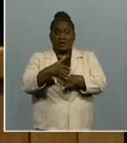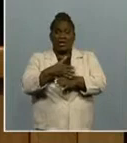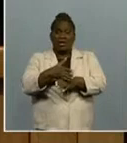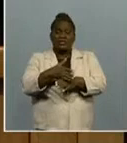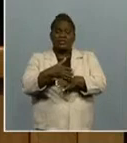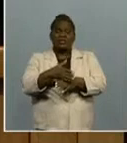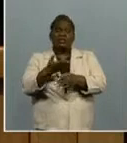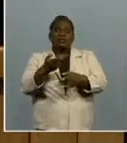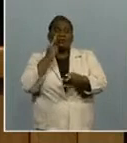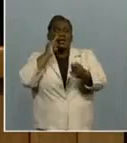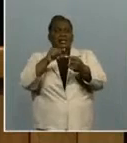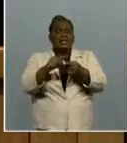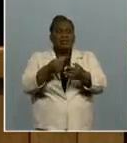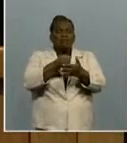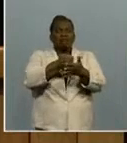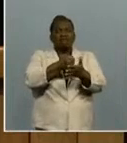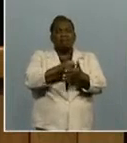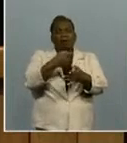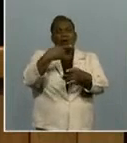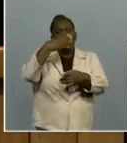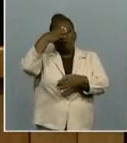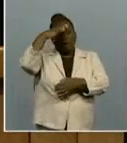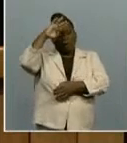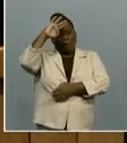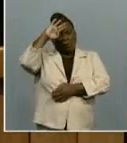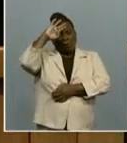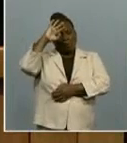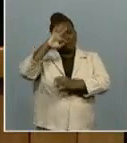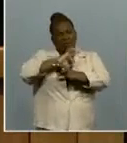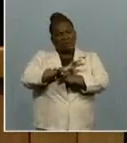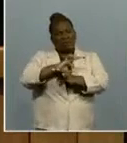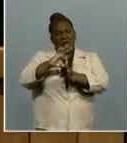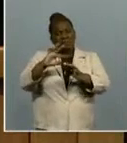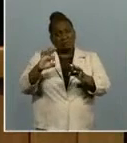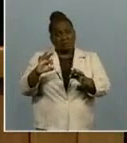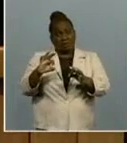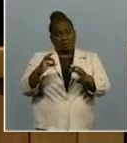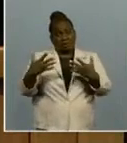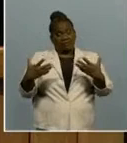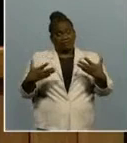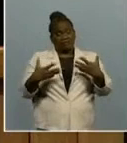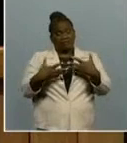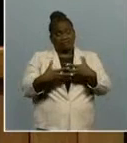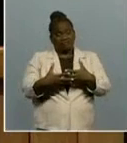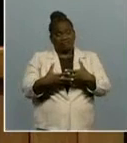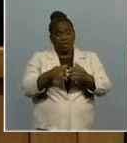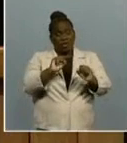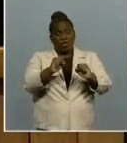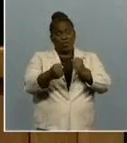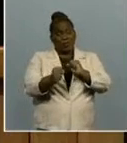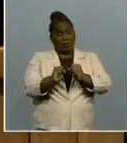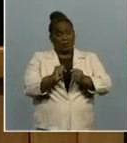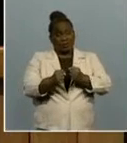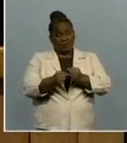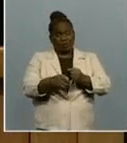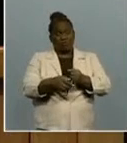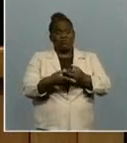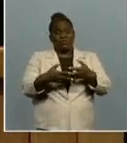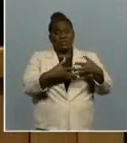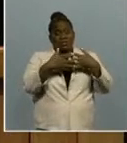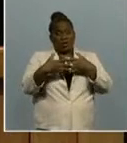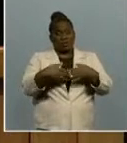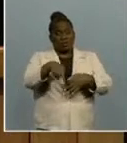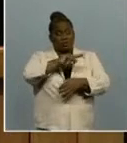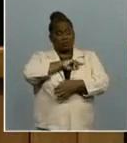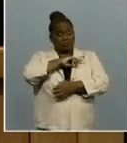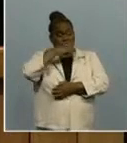que enfrenta nuestro país en particular los asociados a los intentos de dominación y hegemonía del imperialismo estadounidense